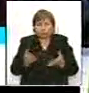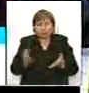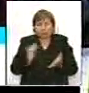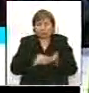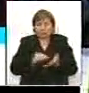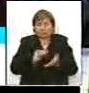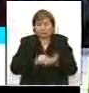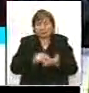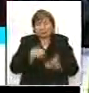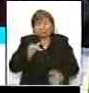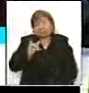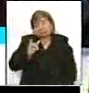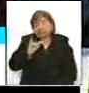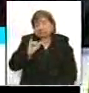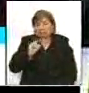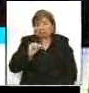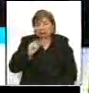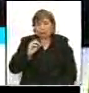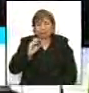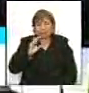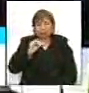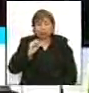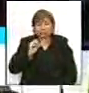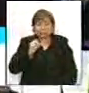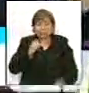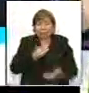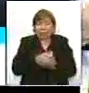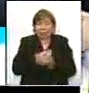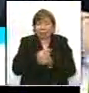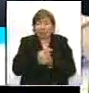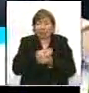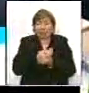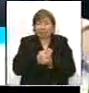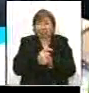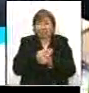el comisario Lleno Costa y he puesto una inquietud por medio.